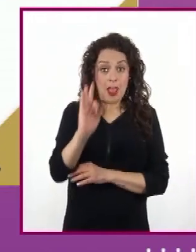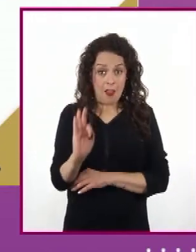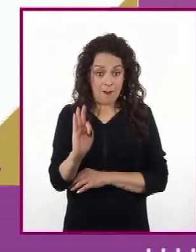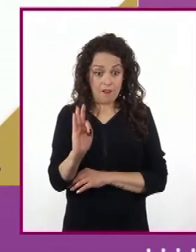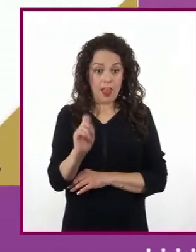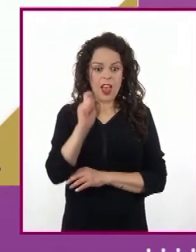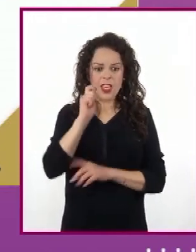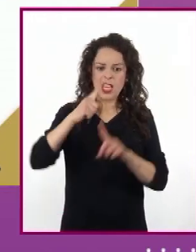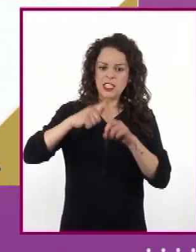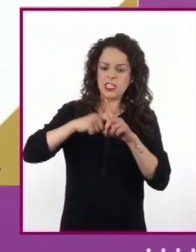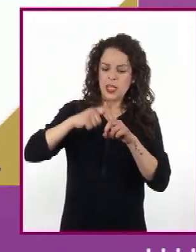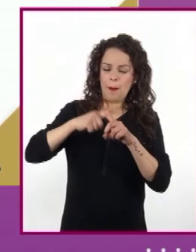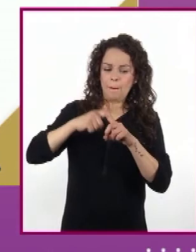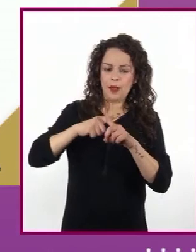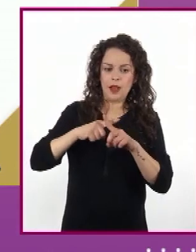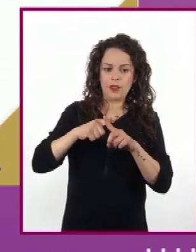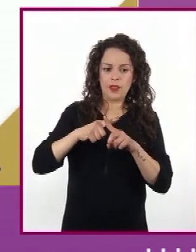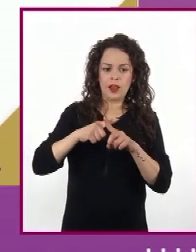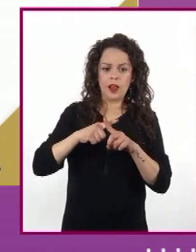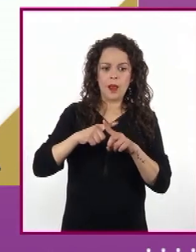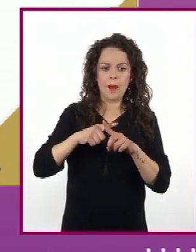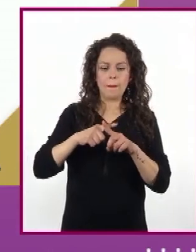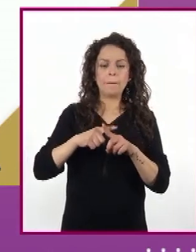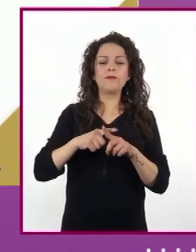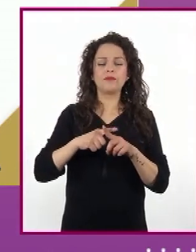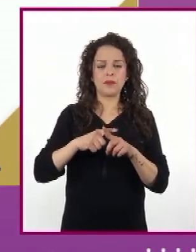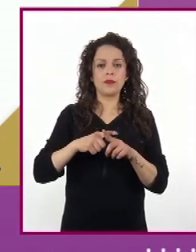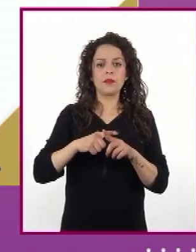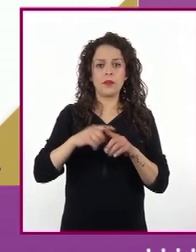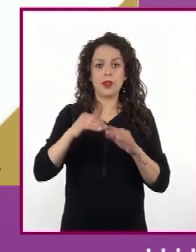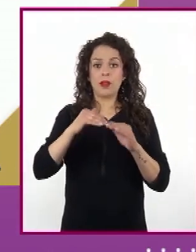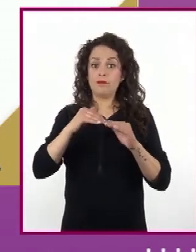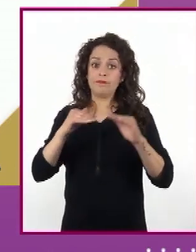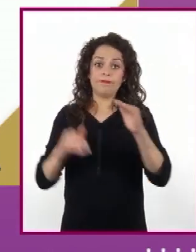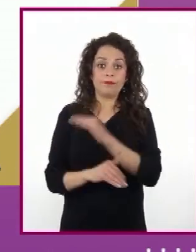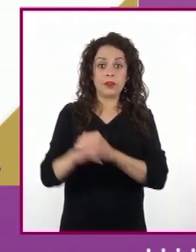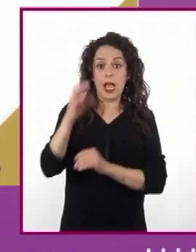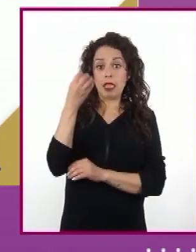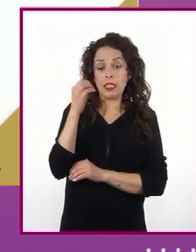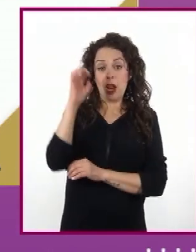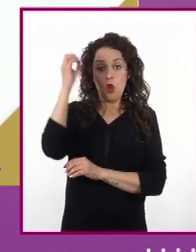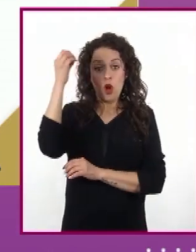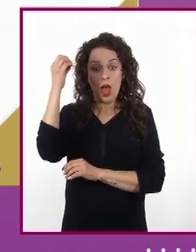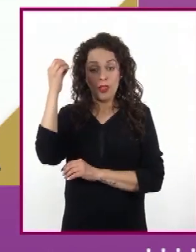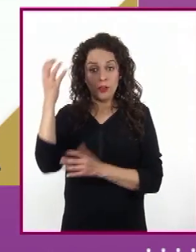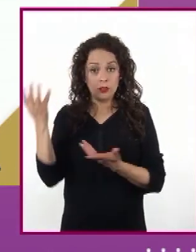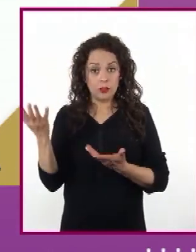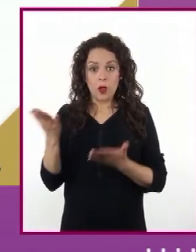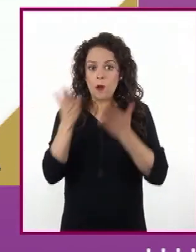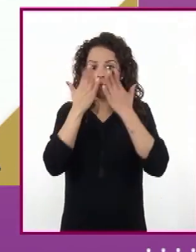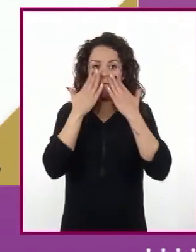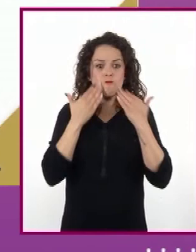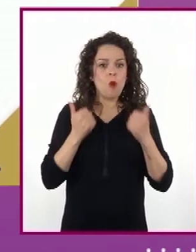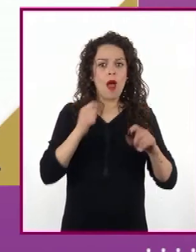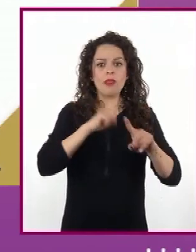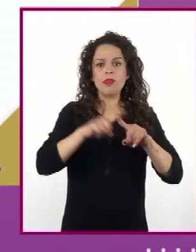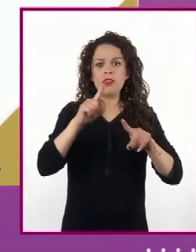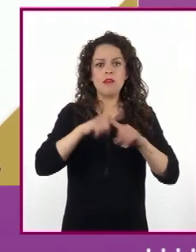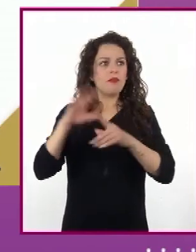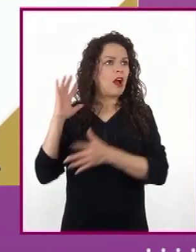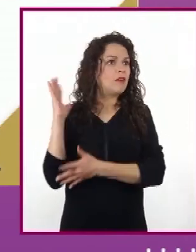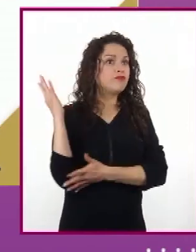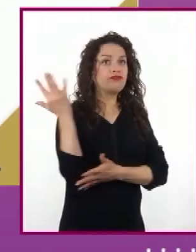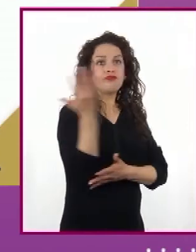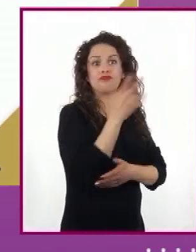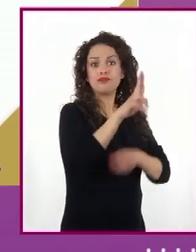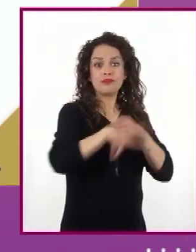temperatura media del mes más cálido es inferior a 0 grados Celsius. No existe ningún tipo de vegetación y lo